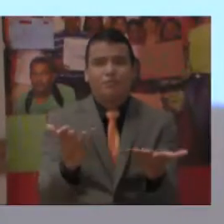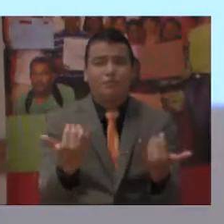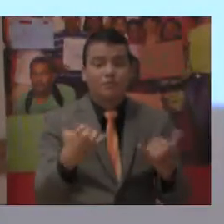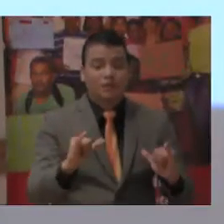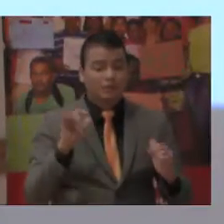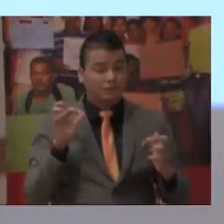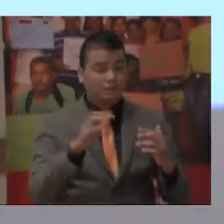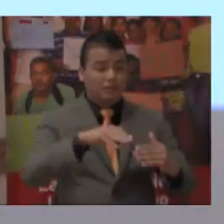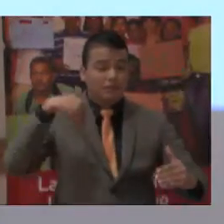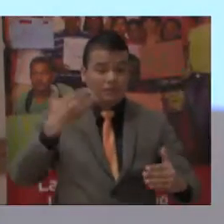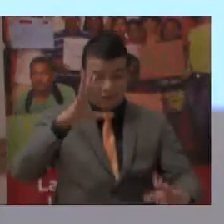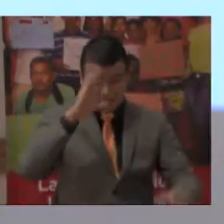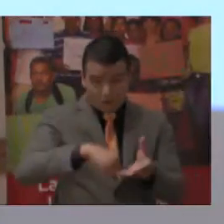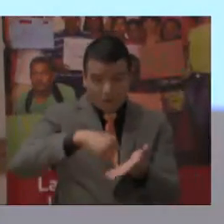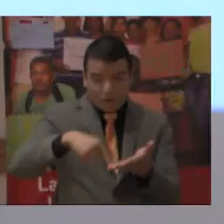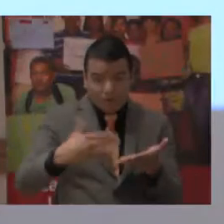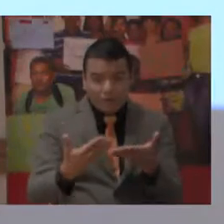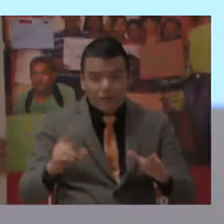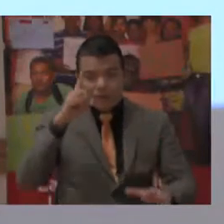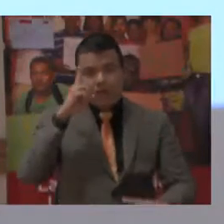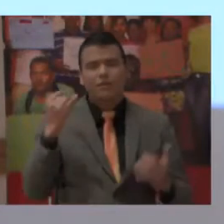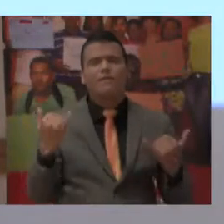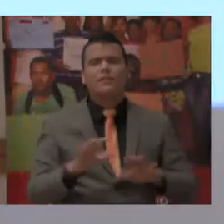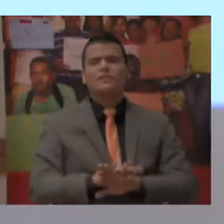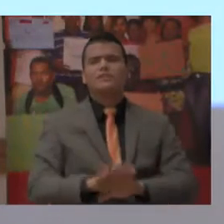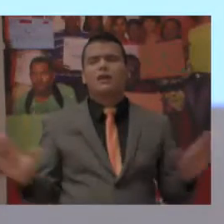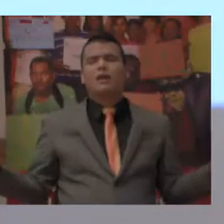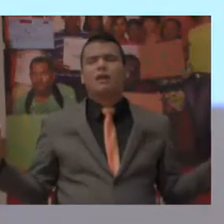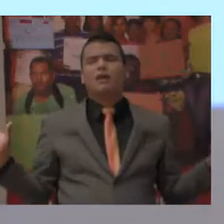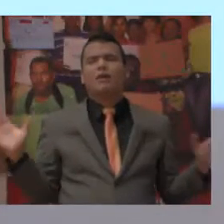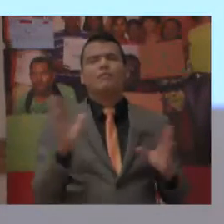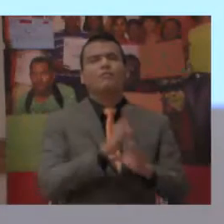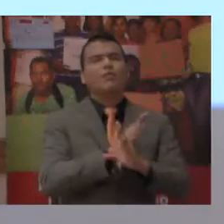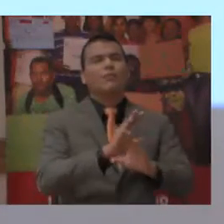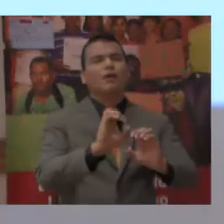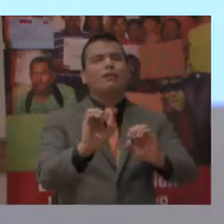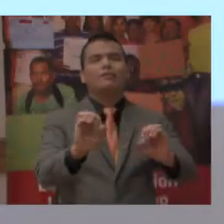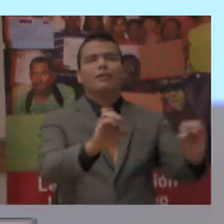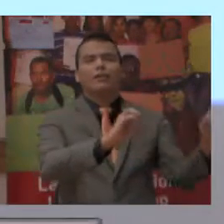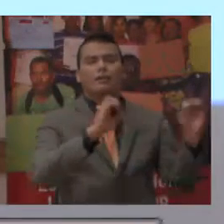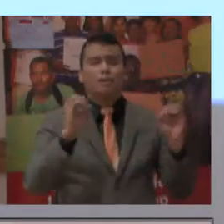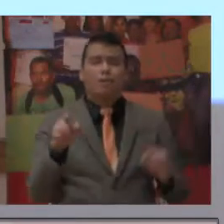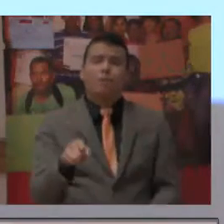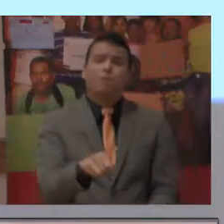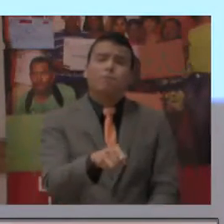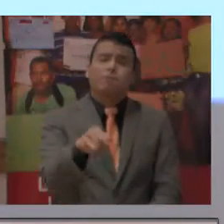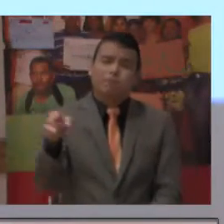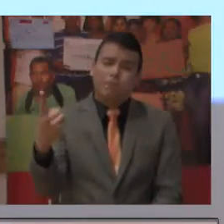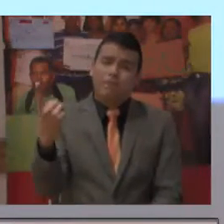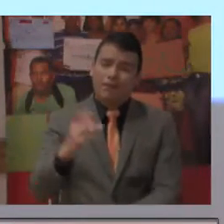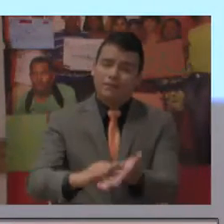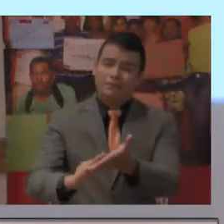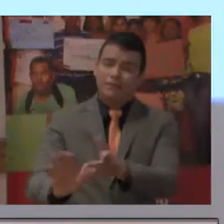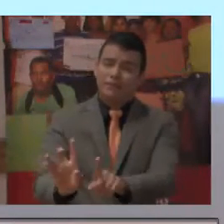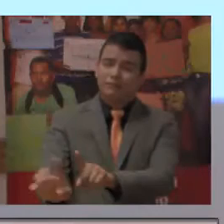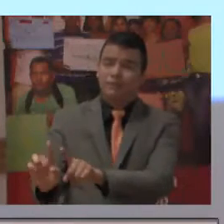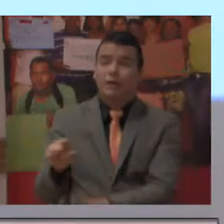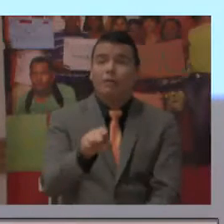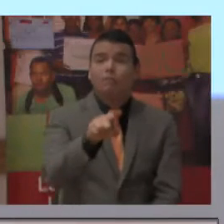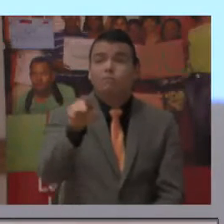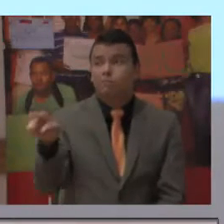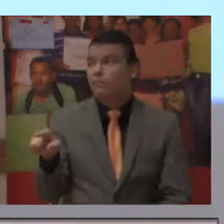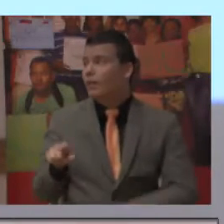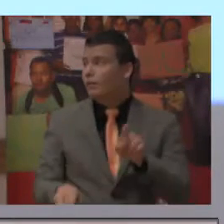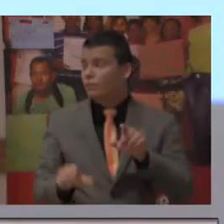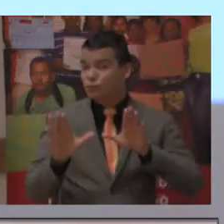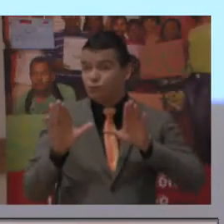del posconflicto, como bien sabemos, no se terminan los problemas. Allí quedan algunos insolutos y algunos de ellos